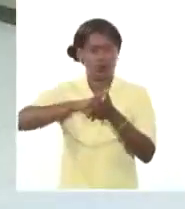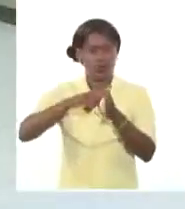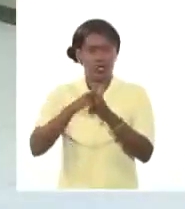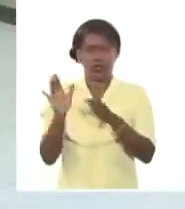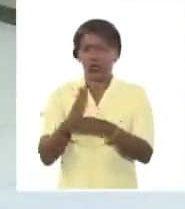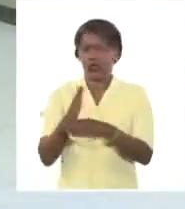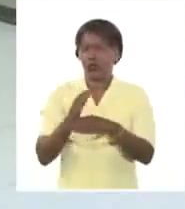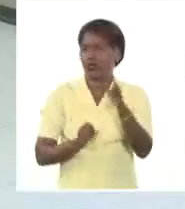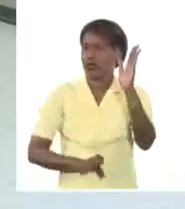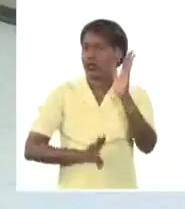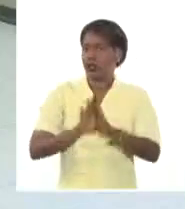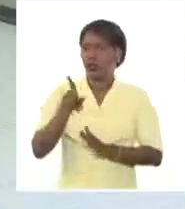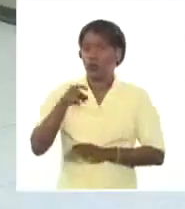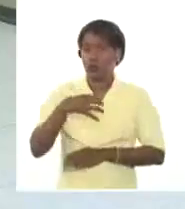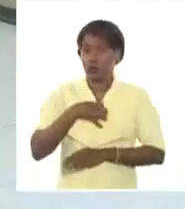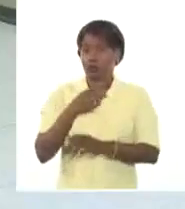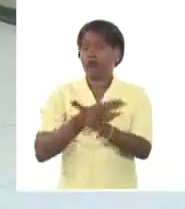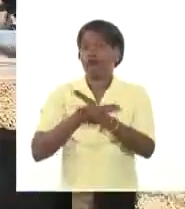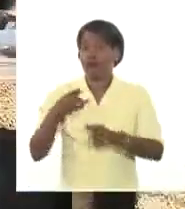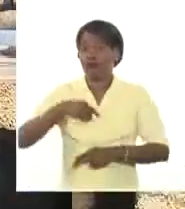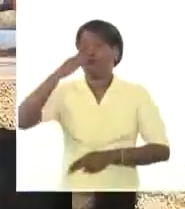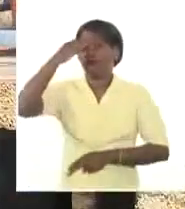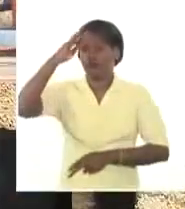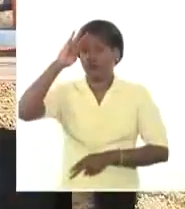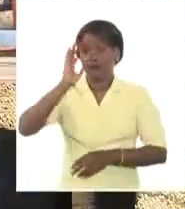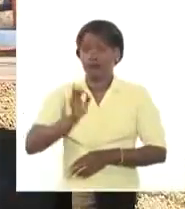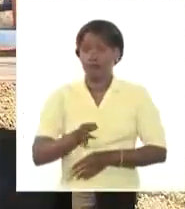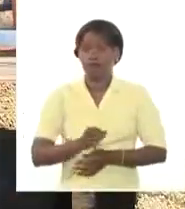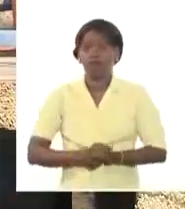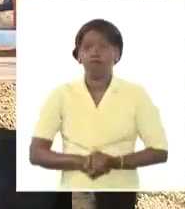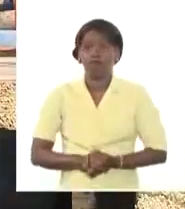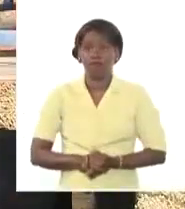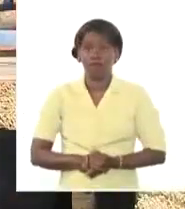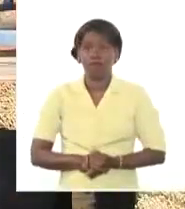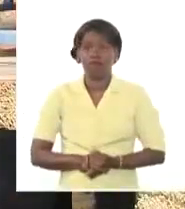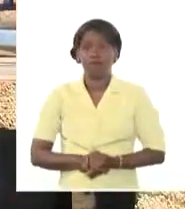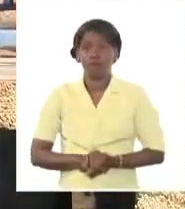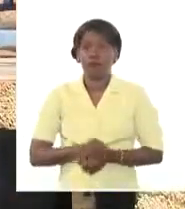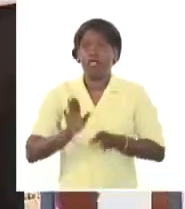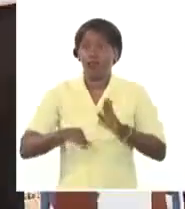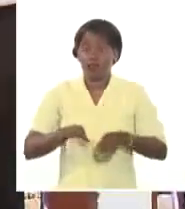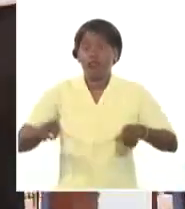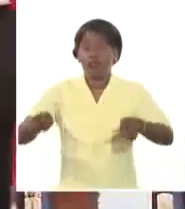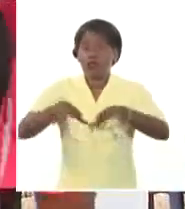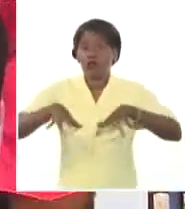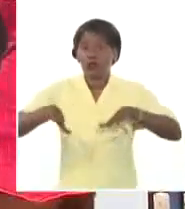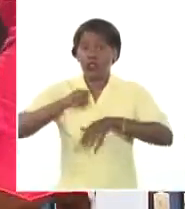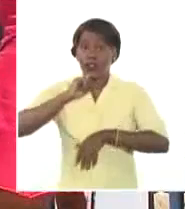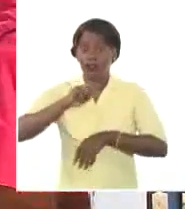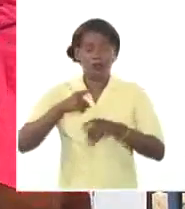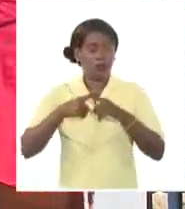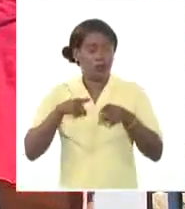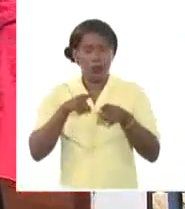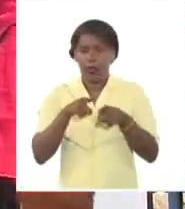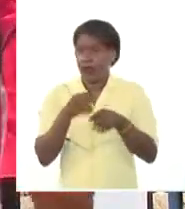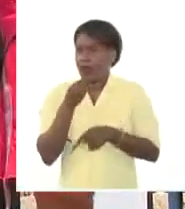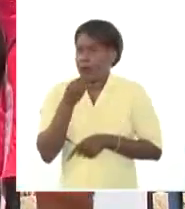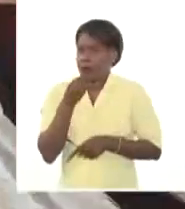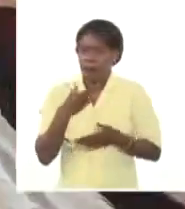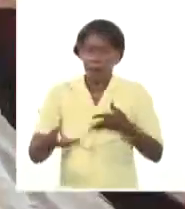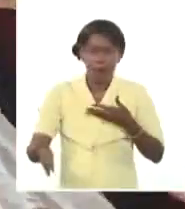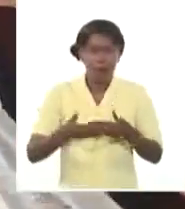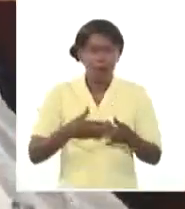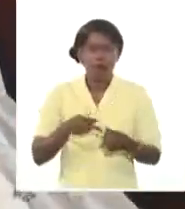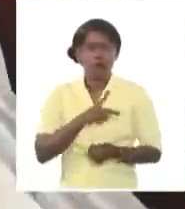que enaltece la obra emancipadora de la patria. Muchos son los desafíos y retos a enfrentar como candidata en esta décima